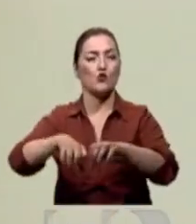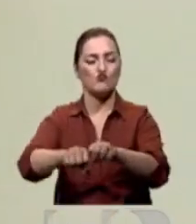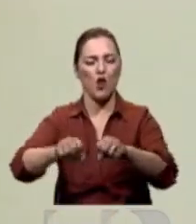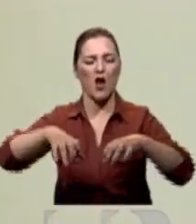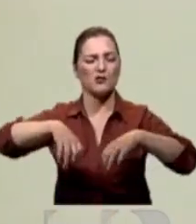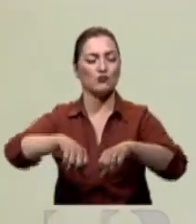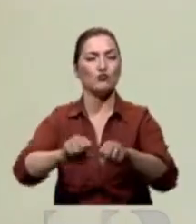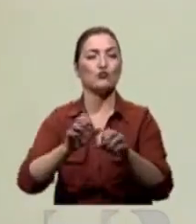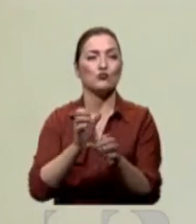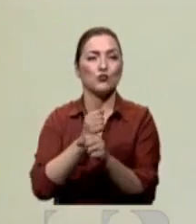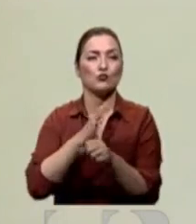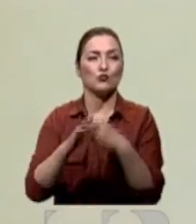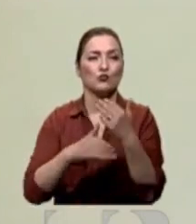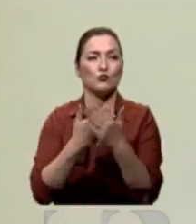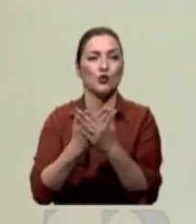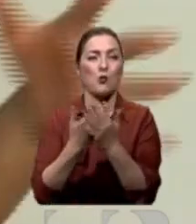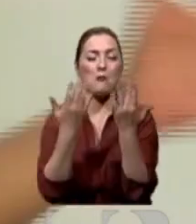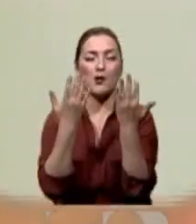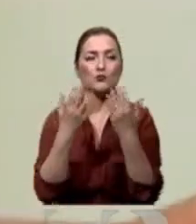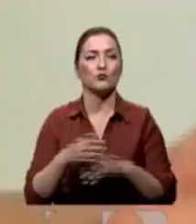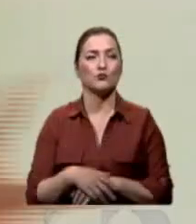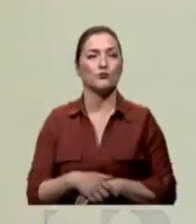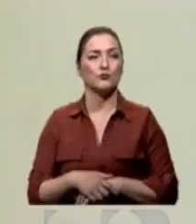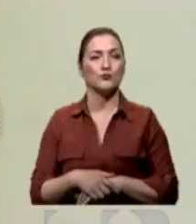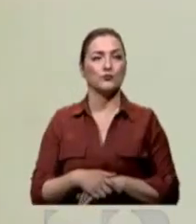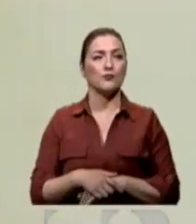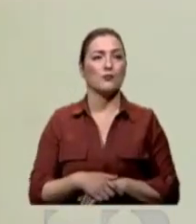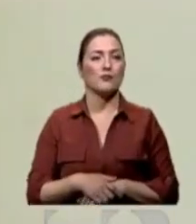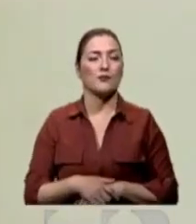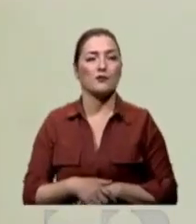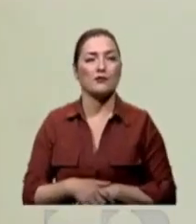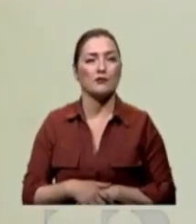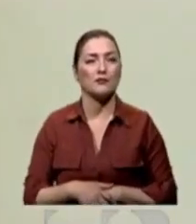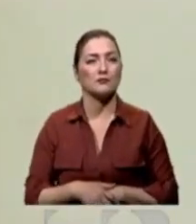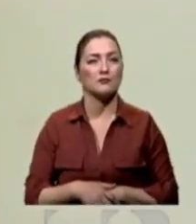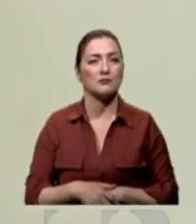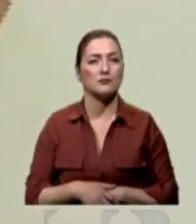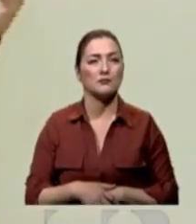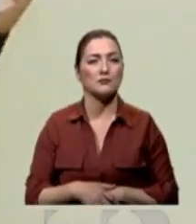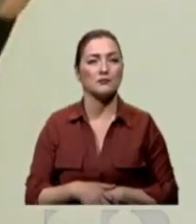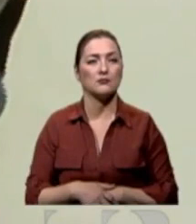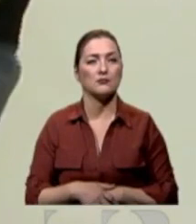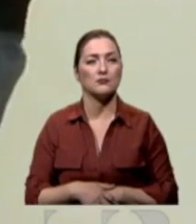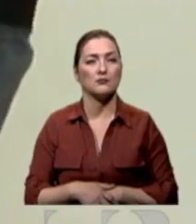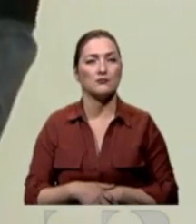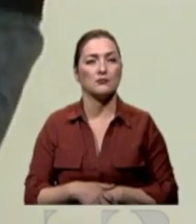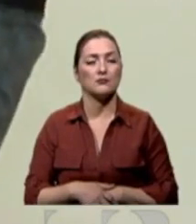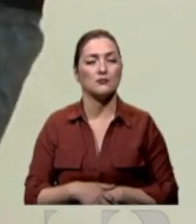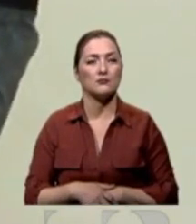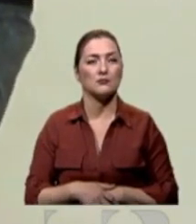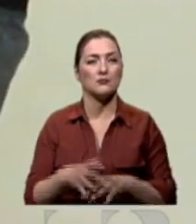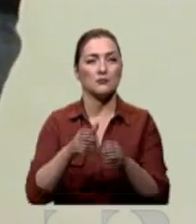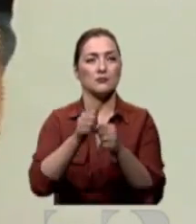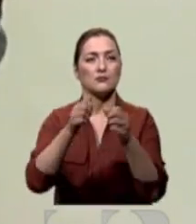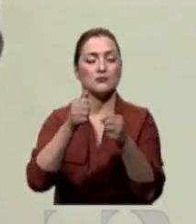amasé todo es artesanal. La masa es hecho con esencia de café de